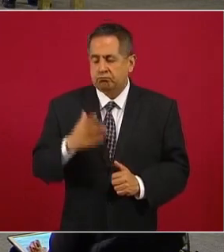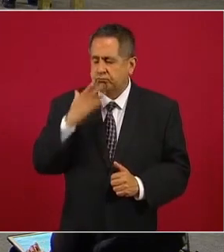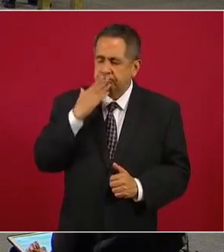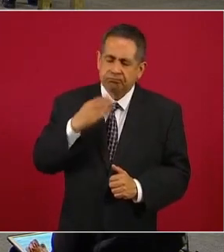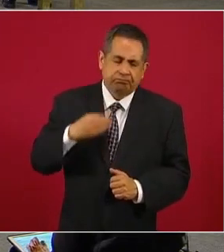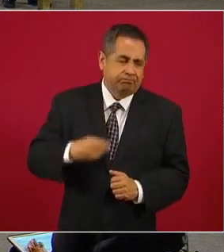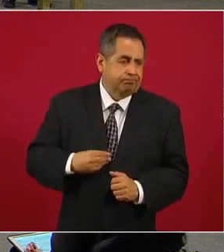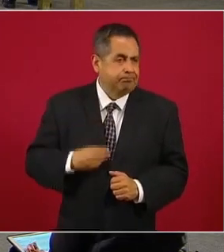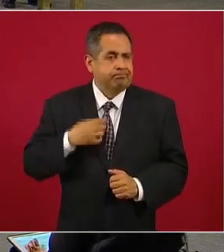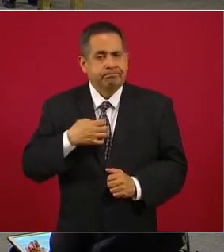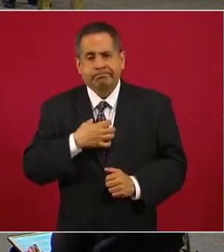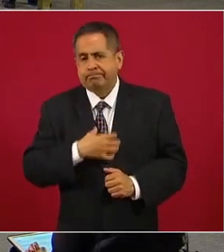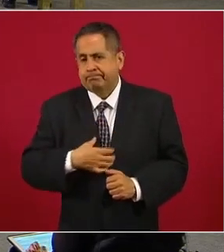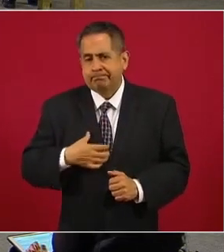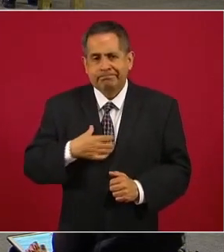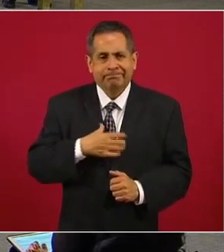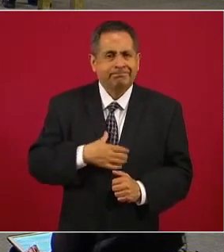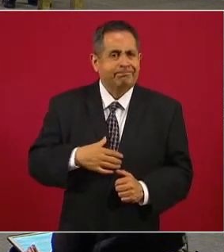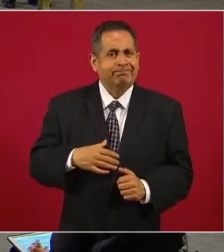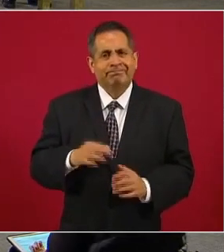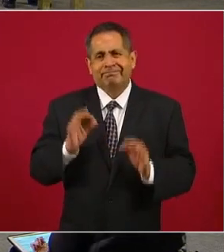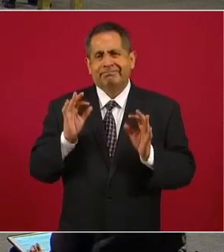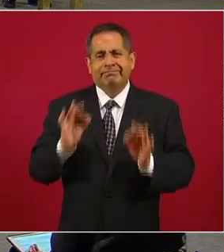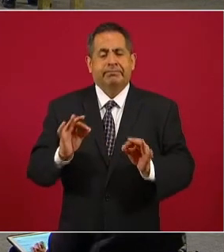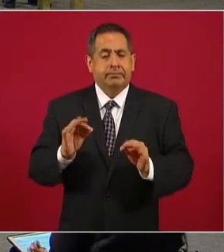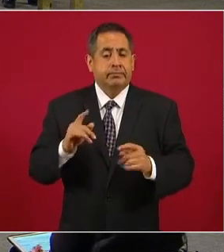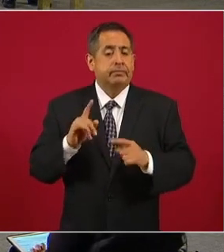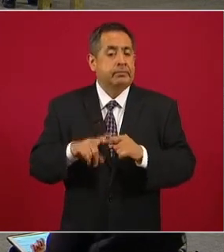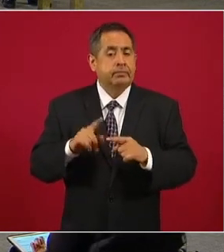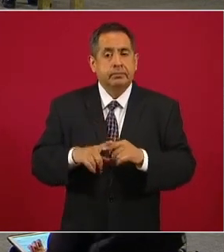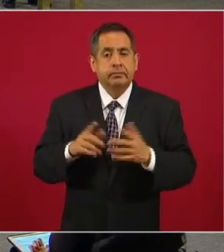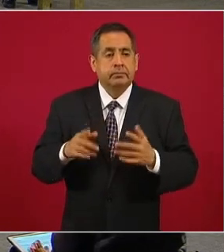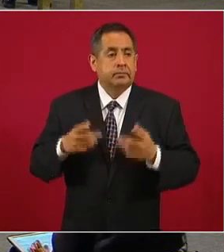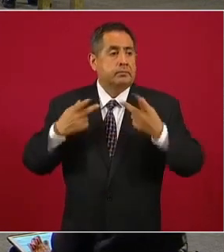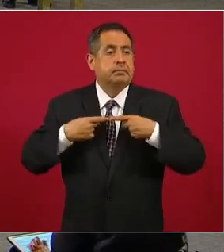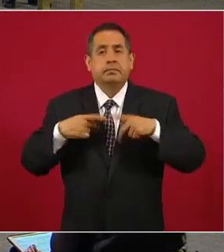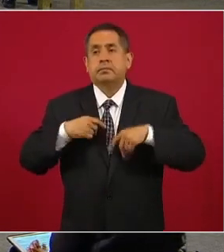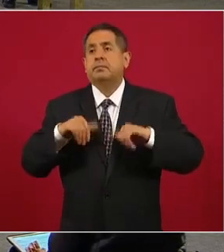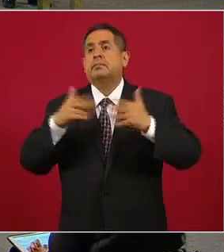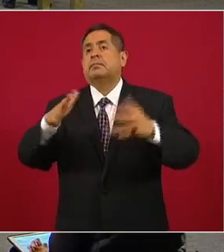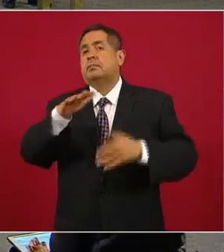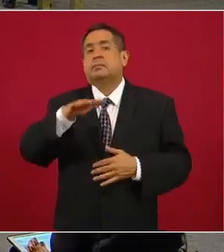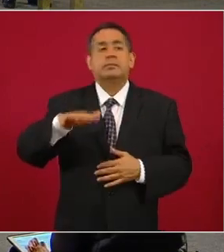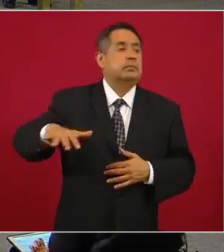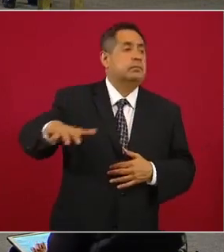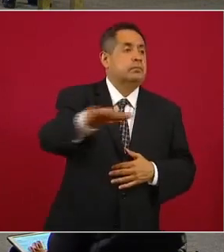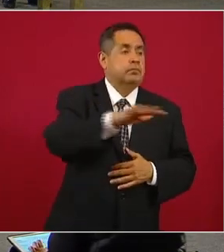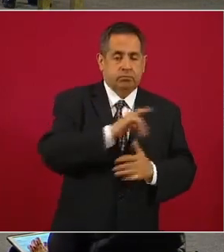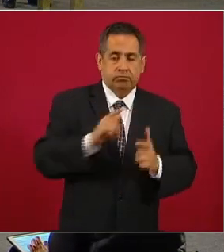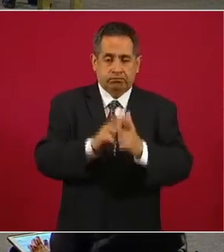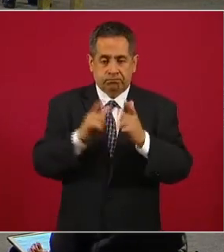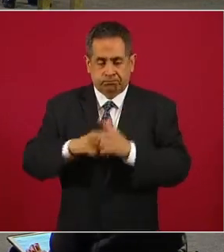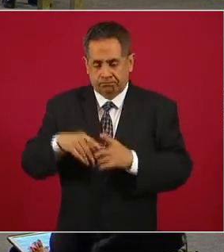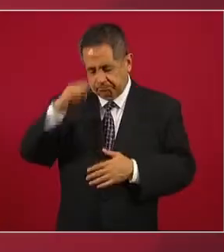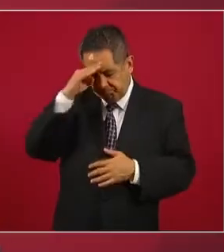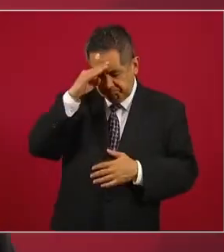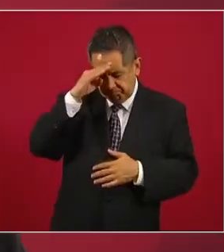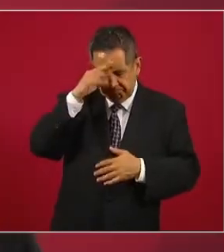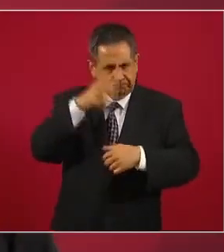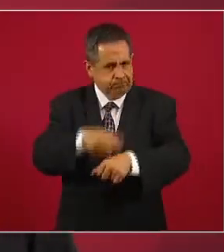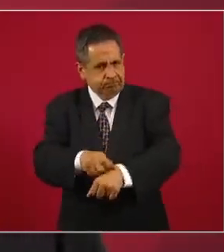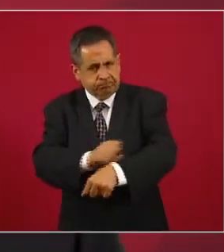satisfactorio el que un grupo de ciudadanos haya